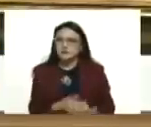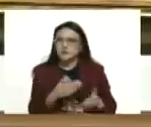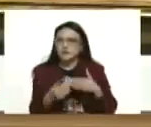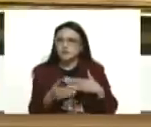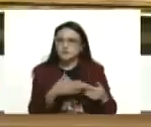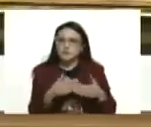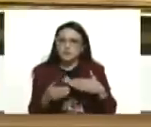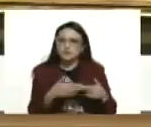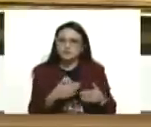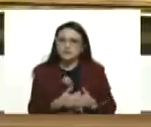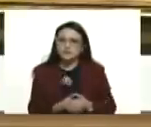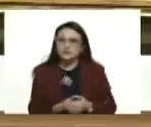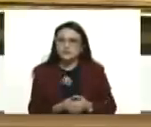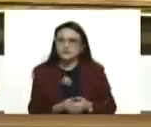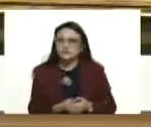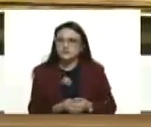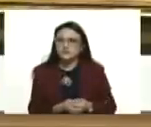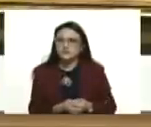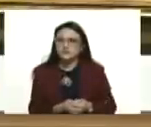importado